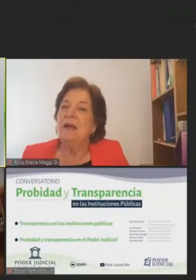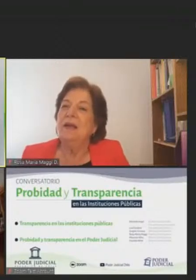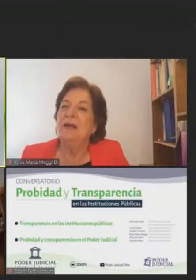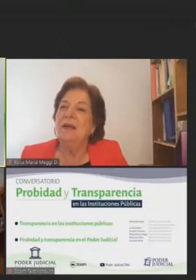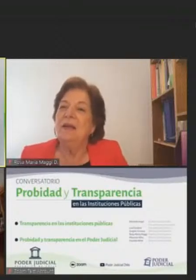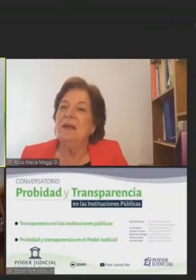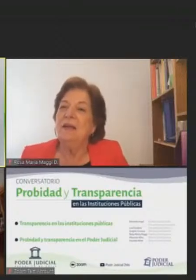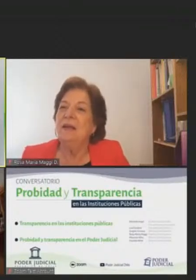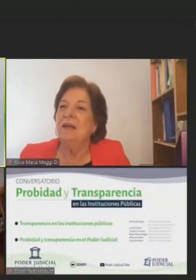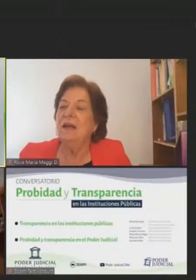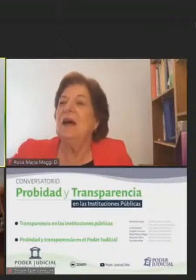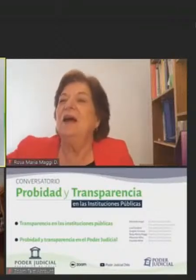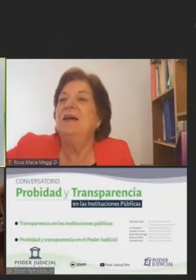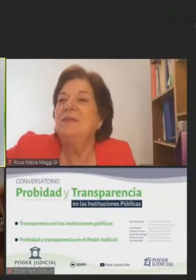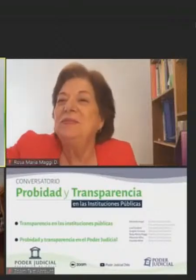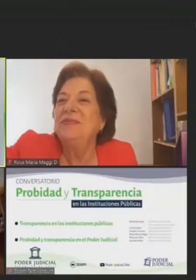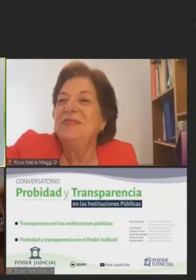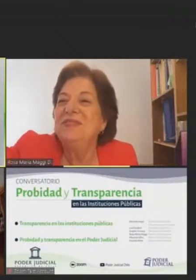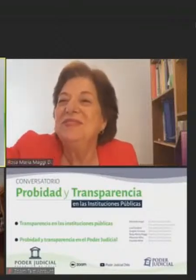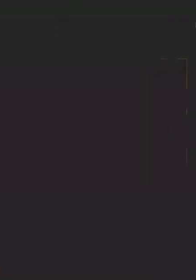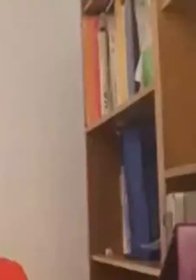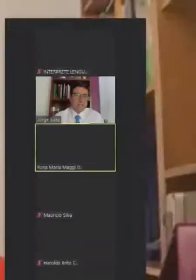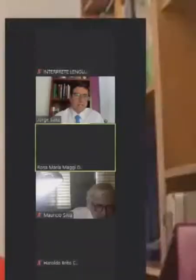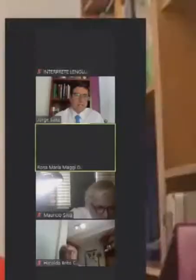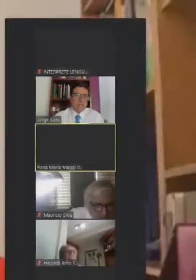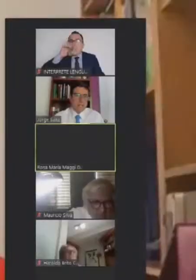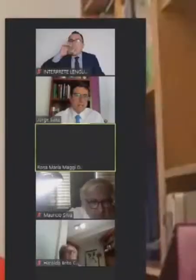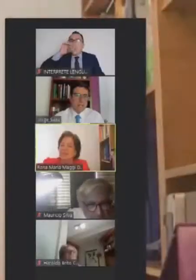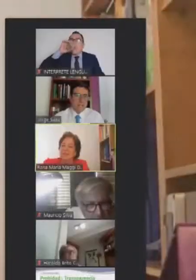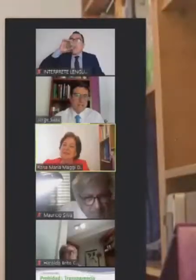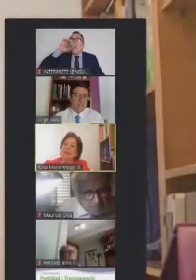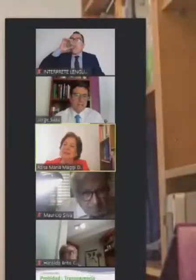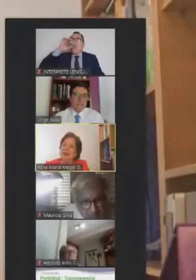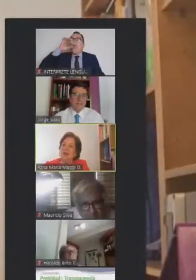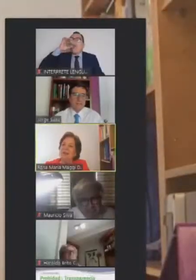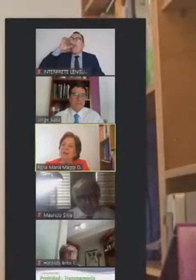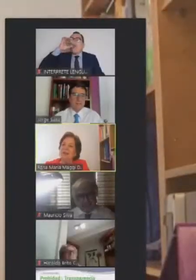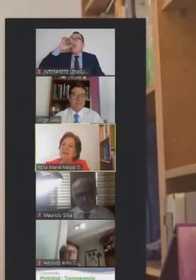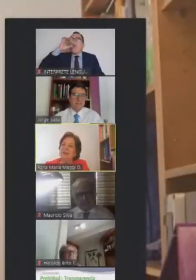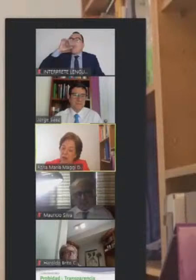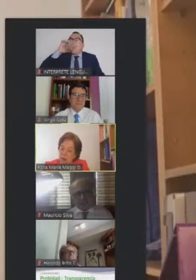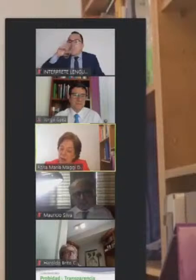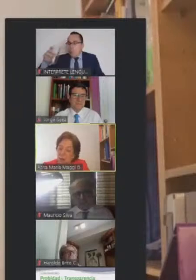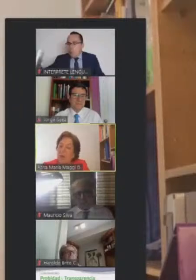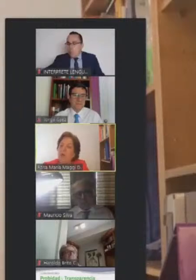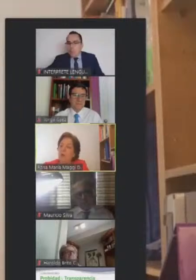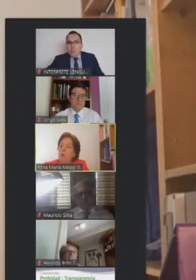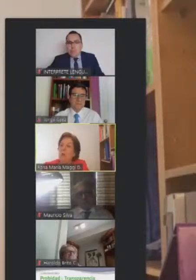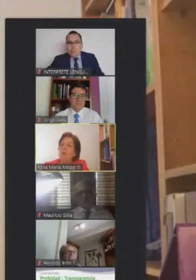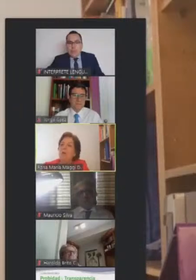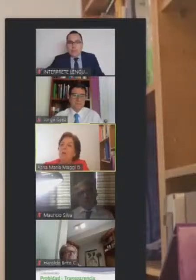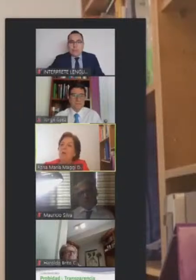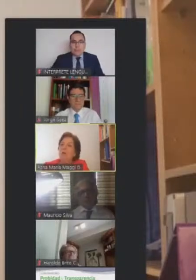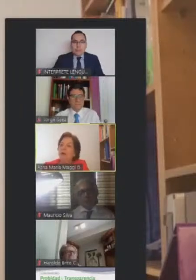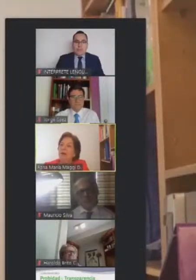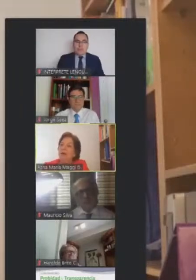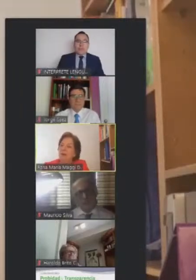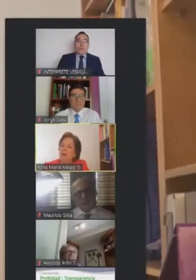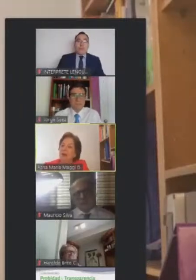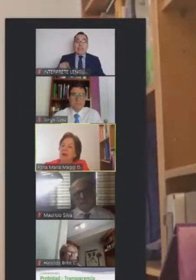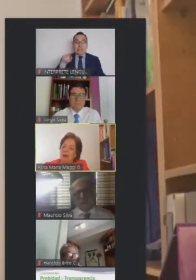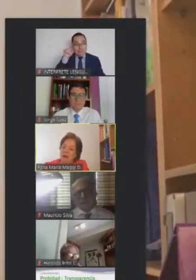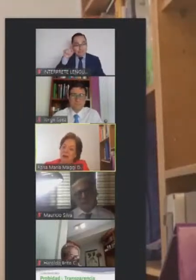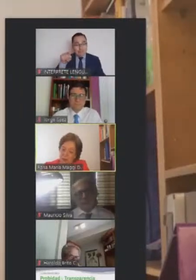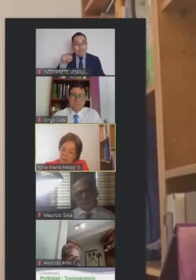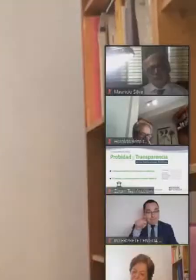Ministra, por favor, active su micrófono para poder escuchar. Gracias. Bueno, un buen problema es